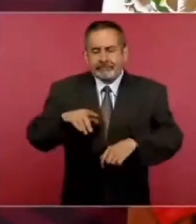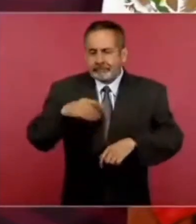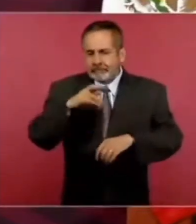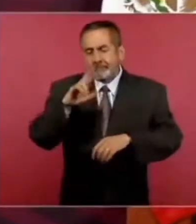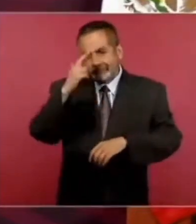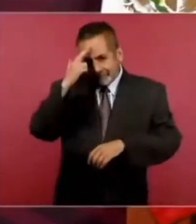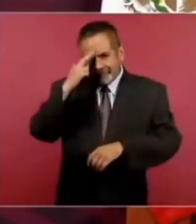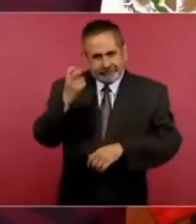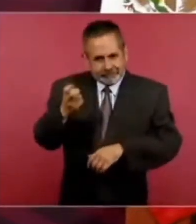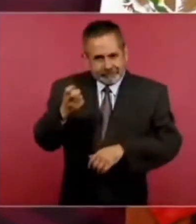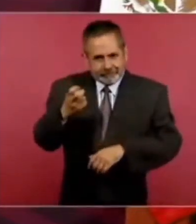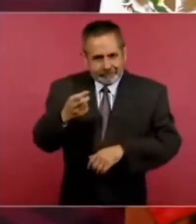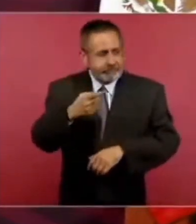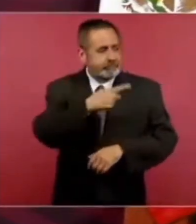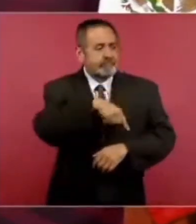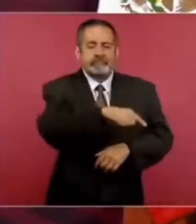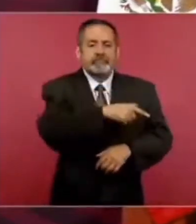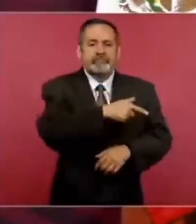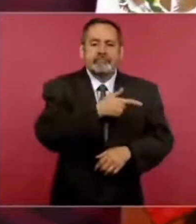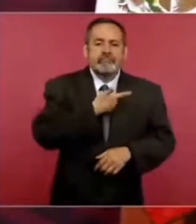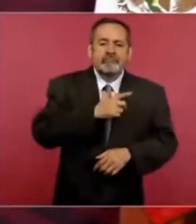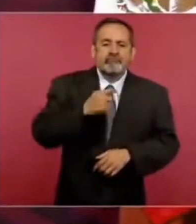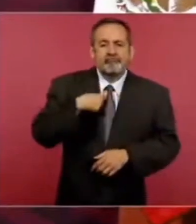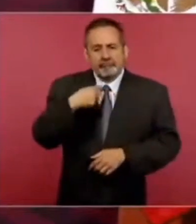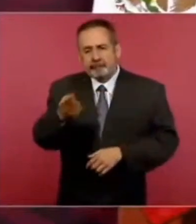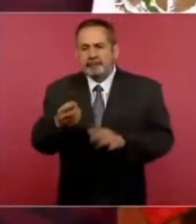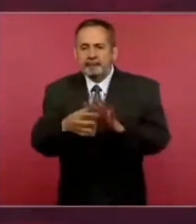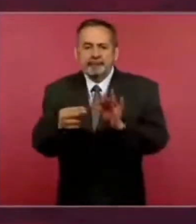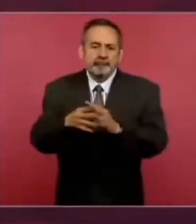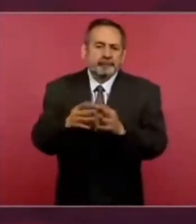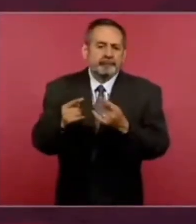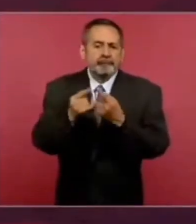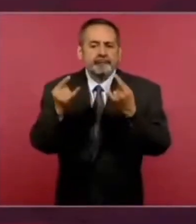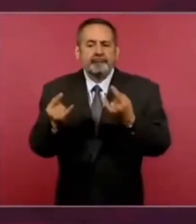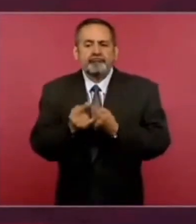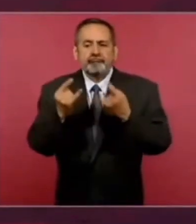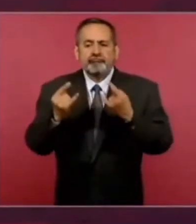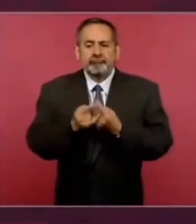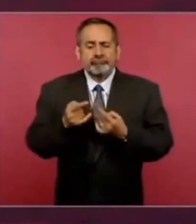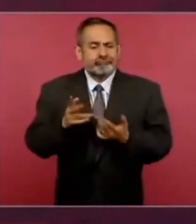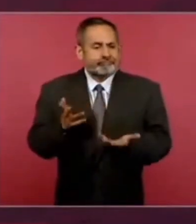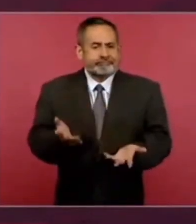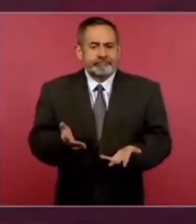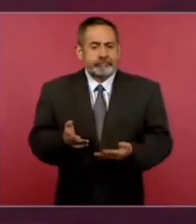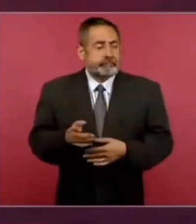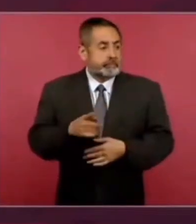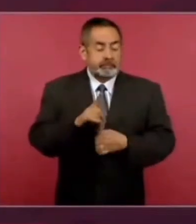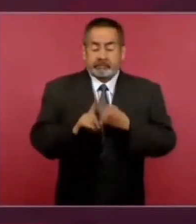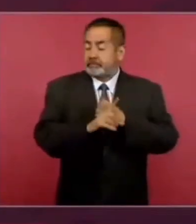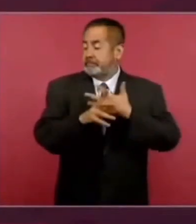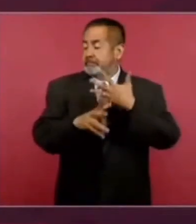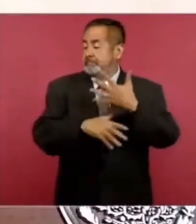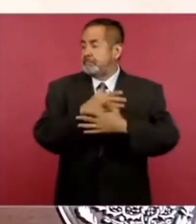estamos padeciendo ahora en materia de seguridad surgió de la nada.